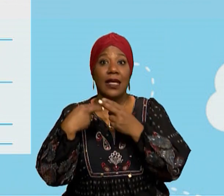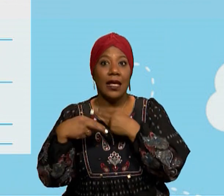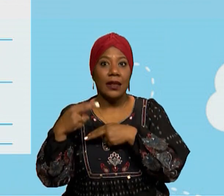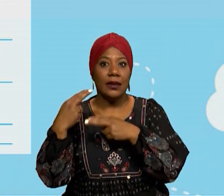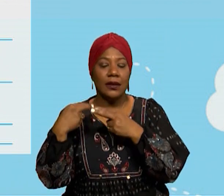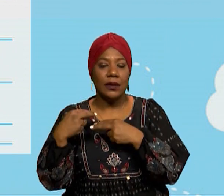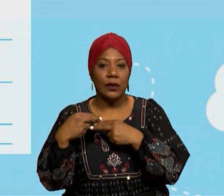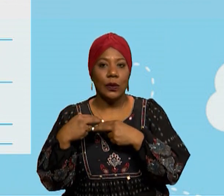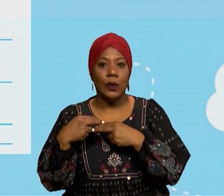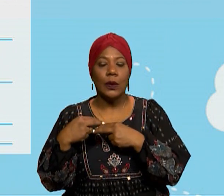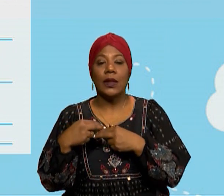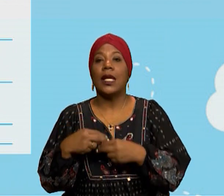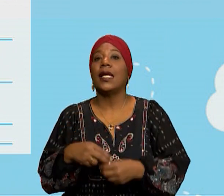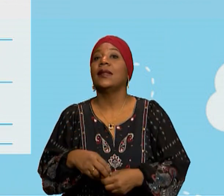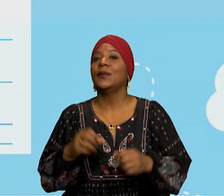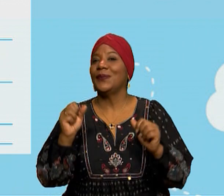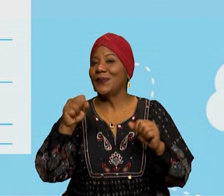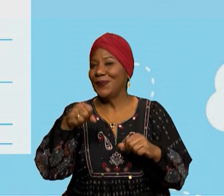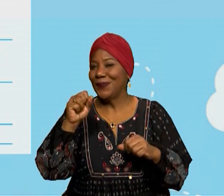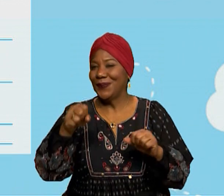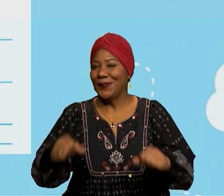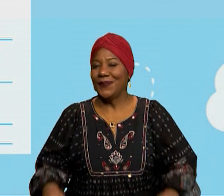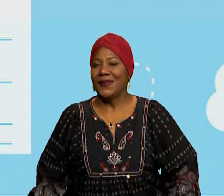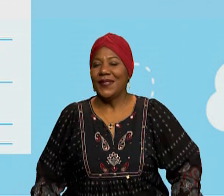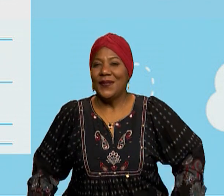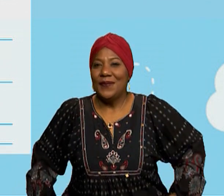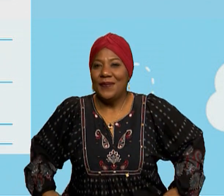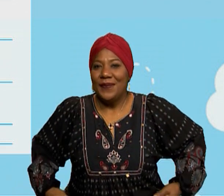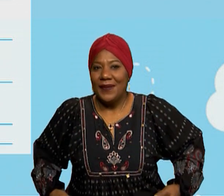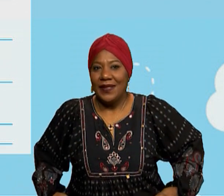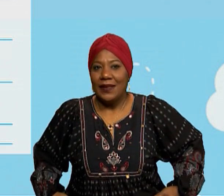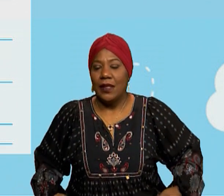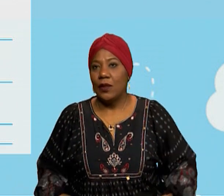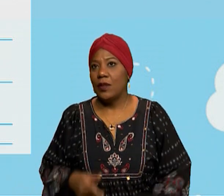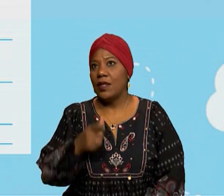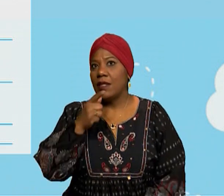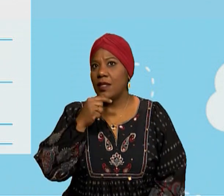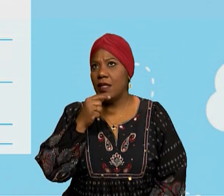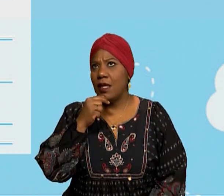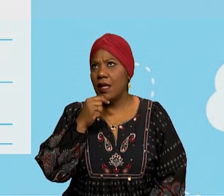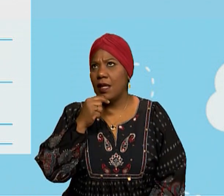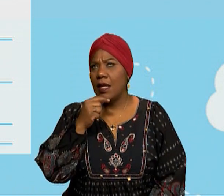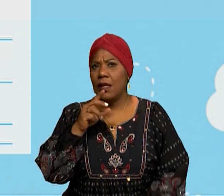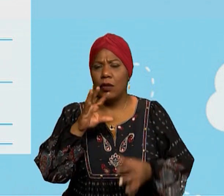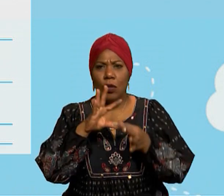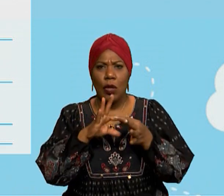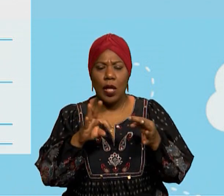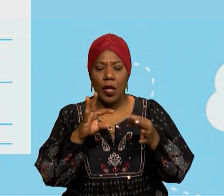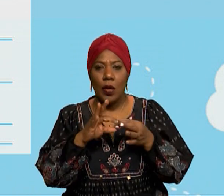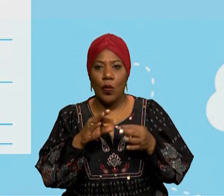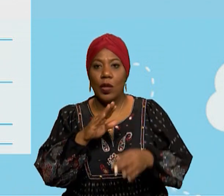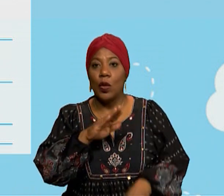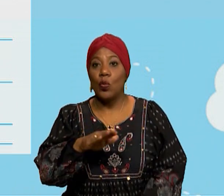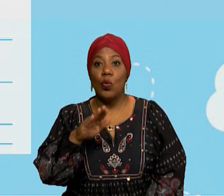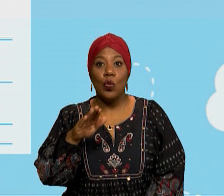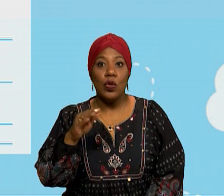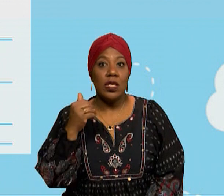De un pantalón, ¿verdad? ¿Quiénes son los personajes? El niño y el